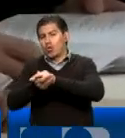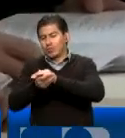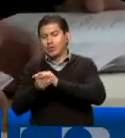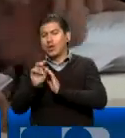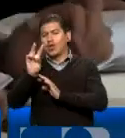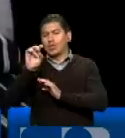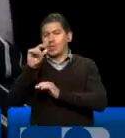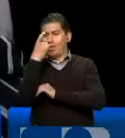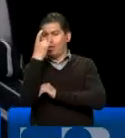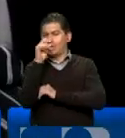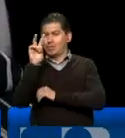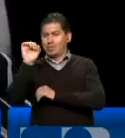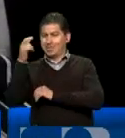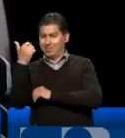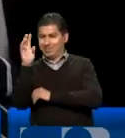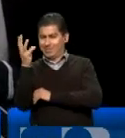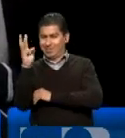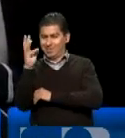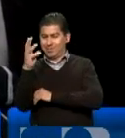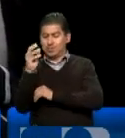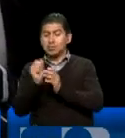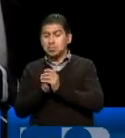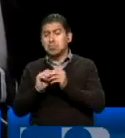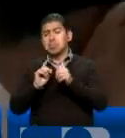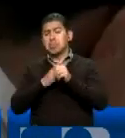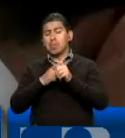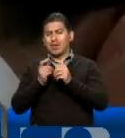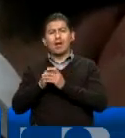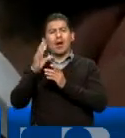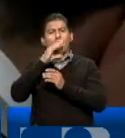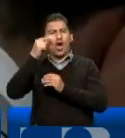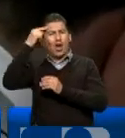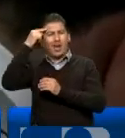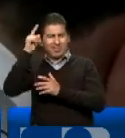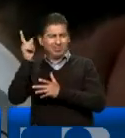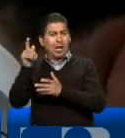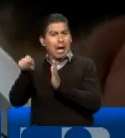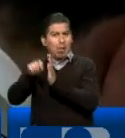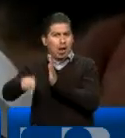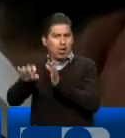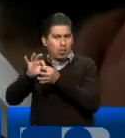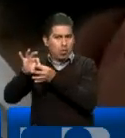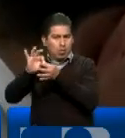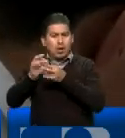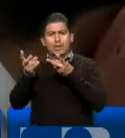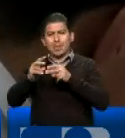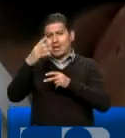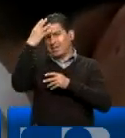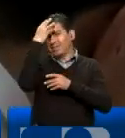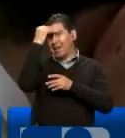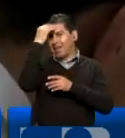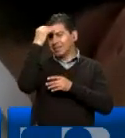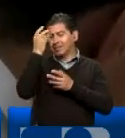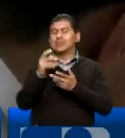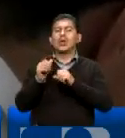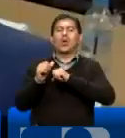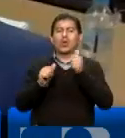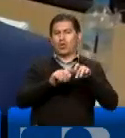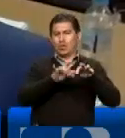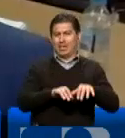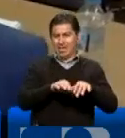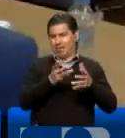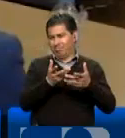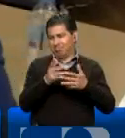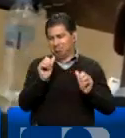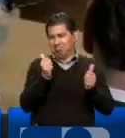mañana. Durante las primeras horas de esta diligencia, los abogados del expresidente Rafael Correa, del exvicepresidente Jorge Glass y el exsecretario jurídico